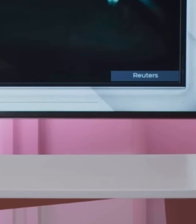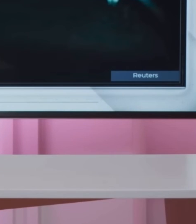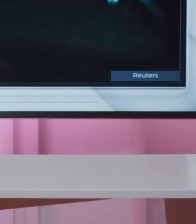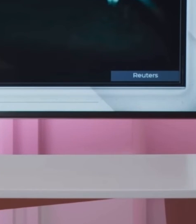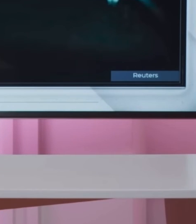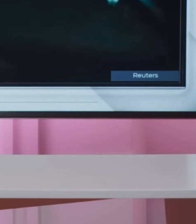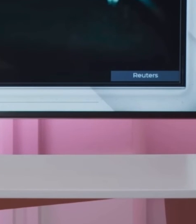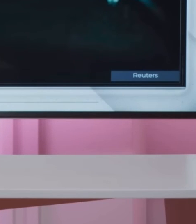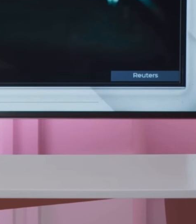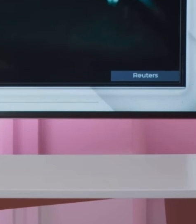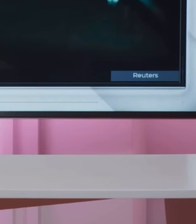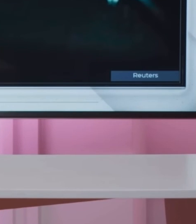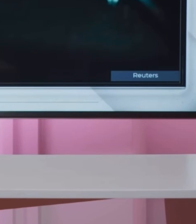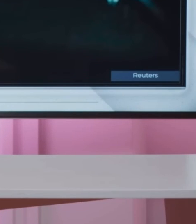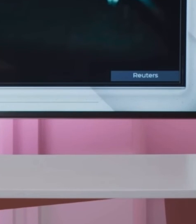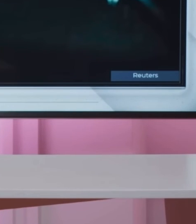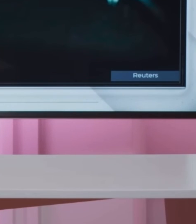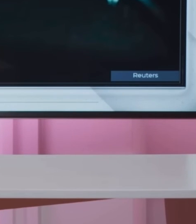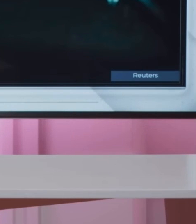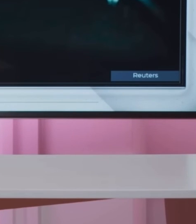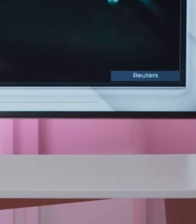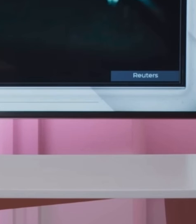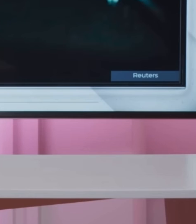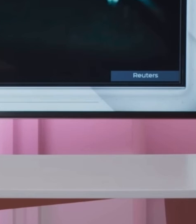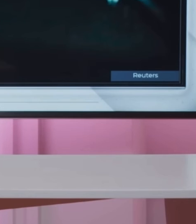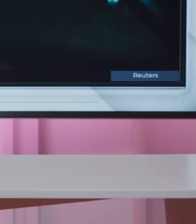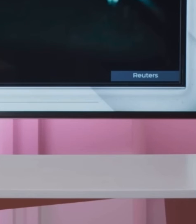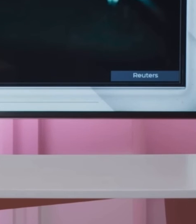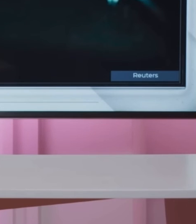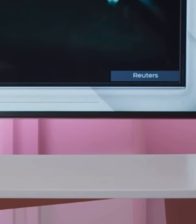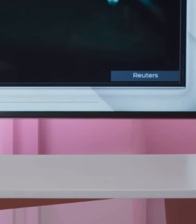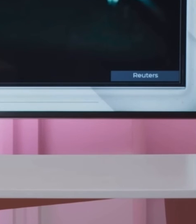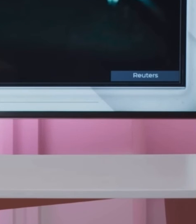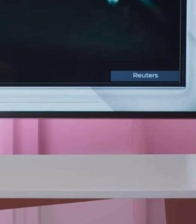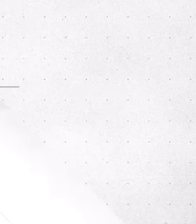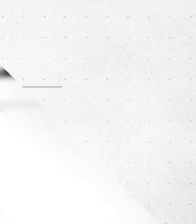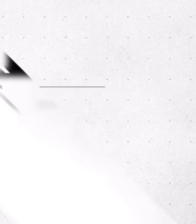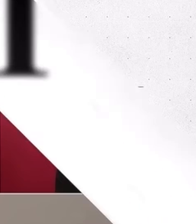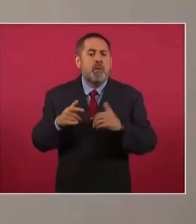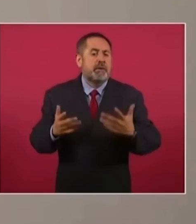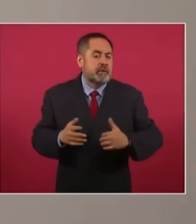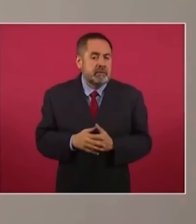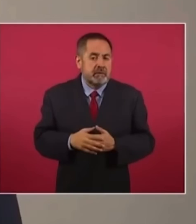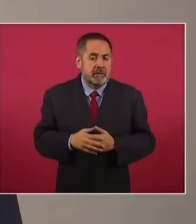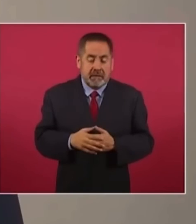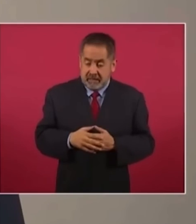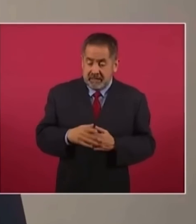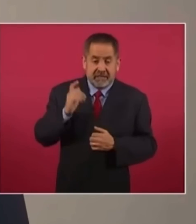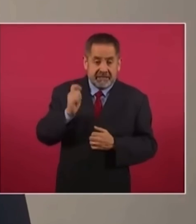verdad histórica. Y pues como no es muy nueva, aquí tiene la detención de Murillo Karam. La única